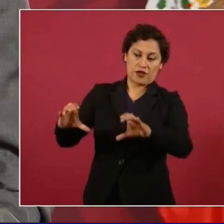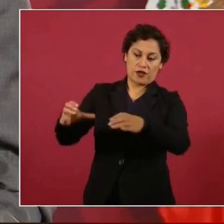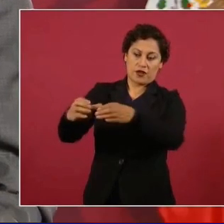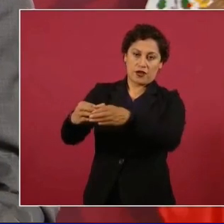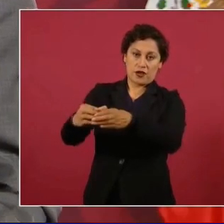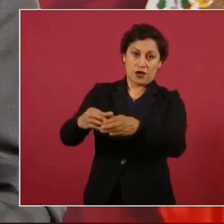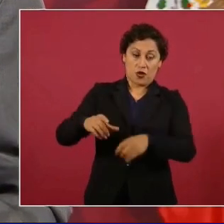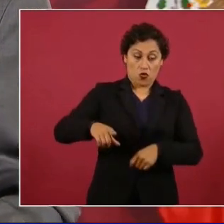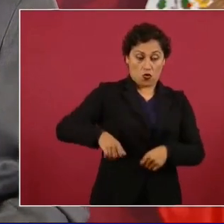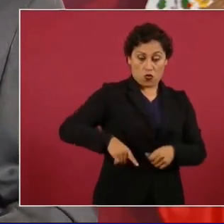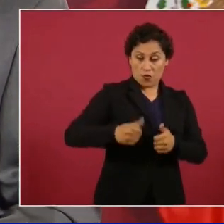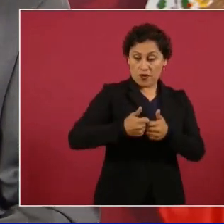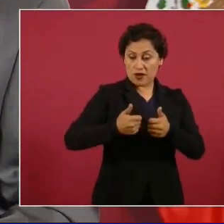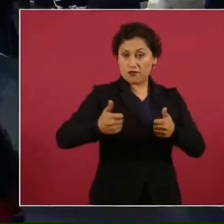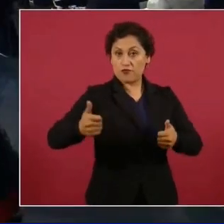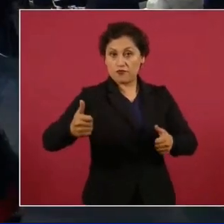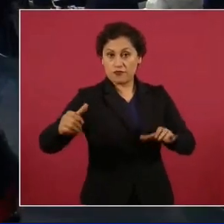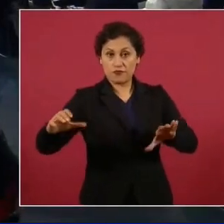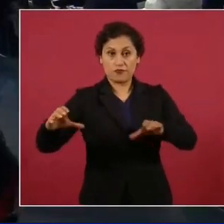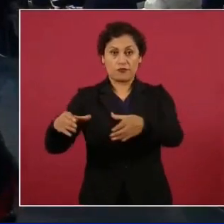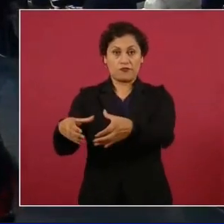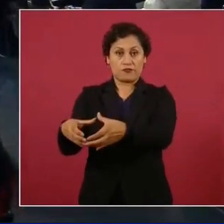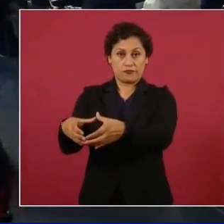Y como lo mencionas,